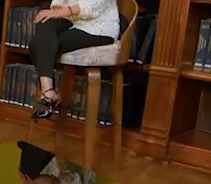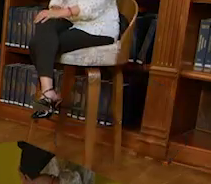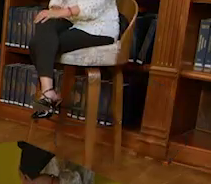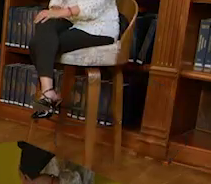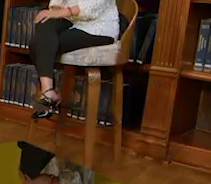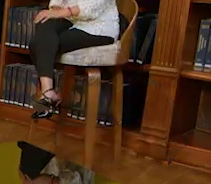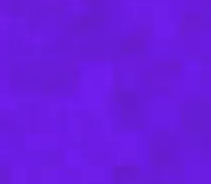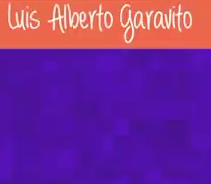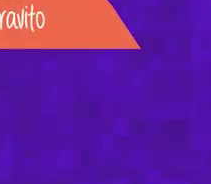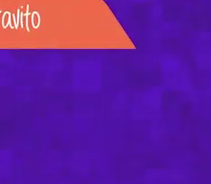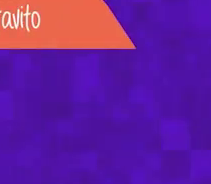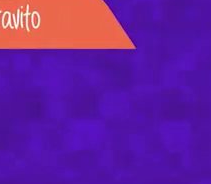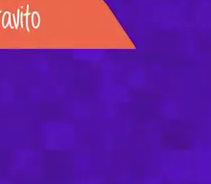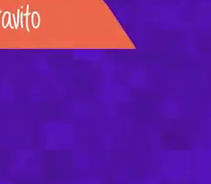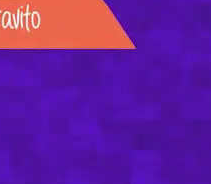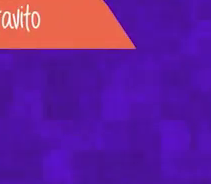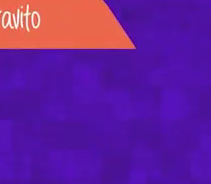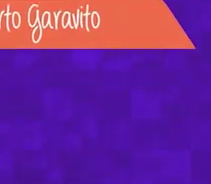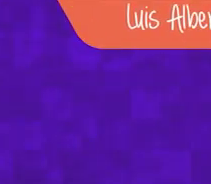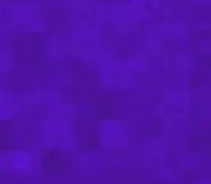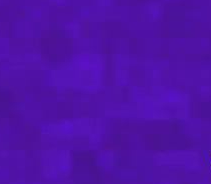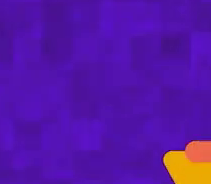¡Gracias!